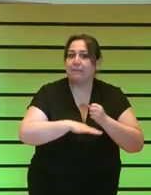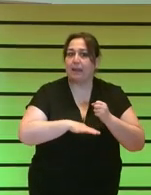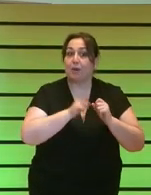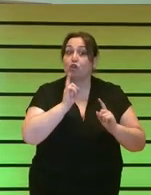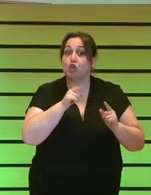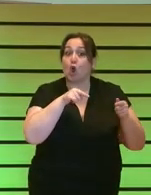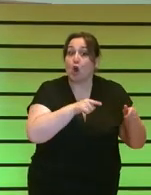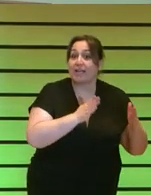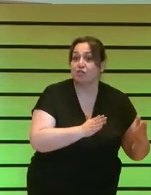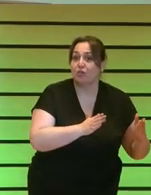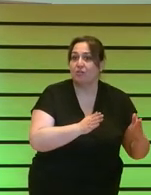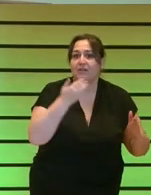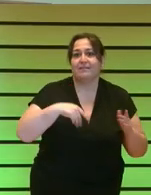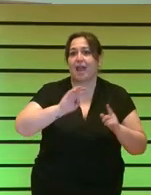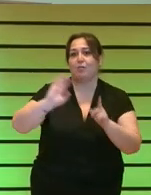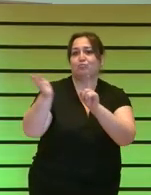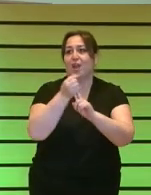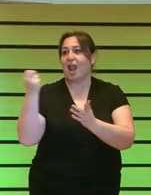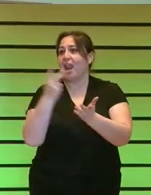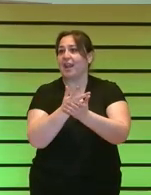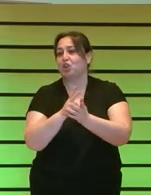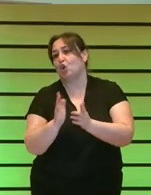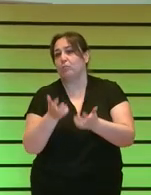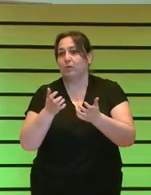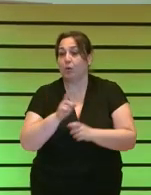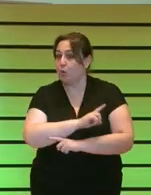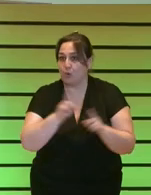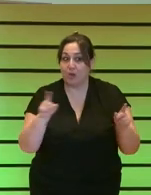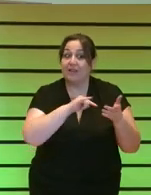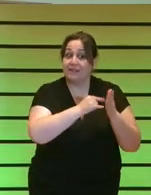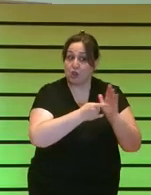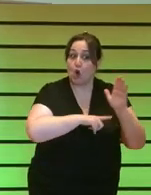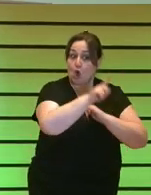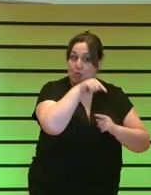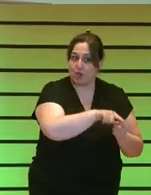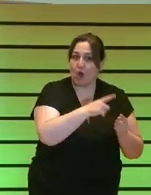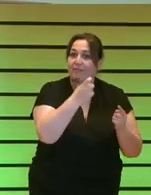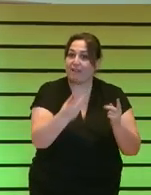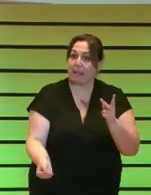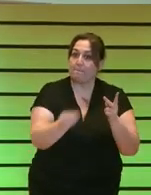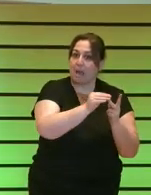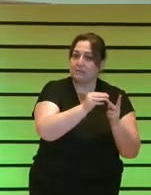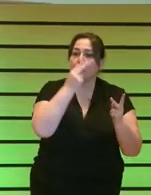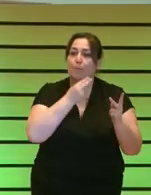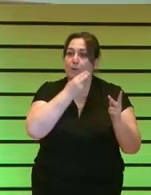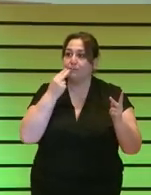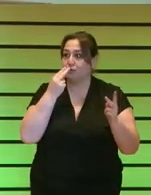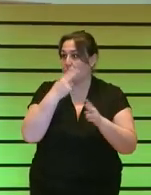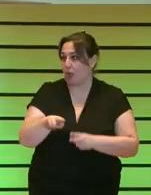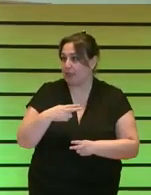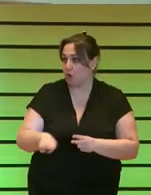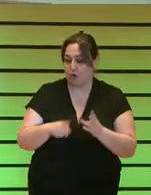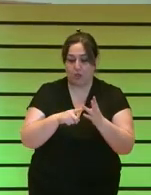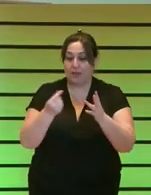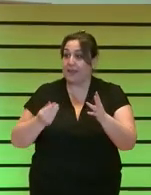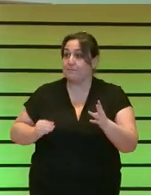eres capaz de abordar este desafío al desarrollo tecnológico Hay que meterle compromiso político hay que meter la inversión Hay que meterle